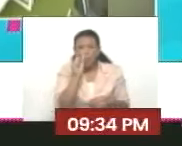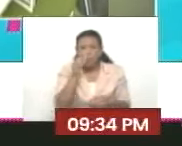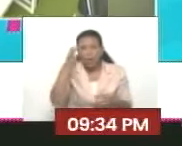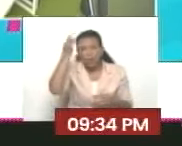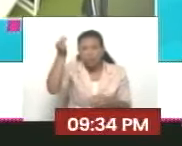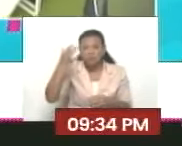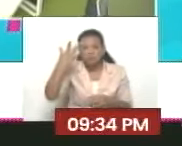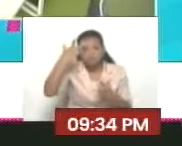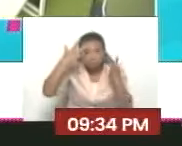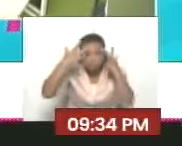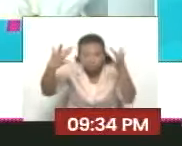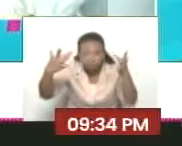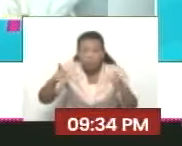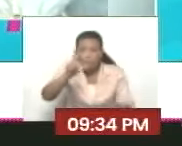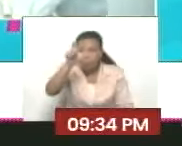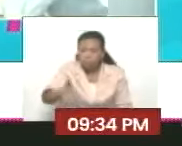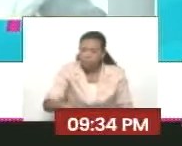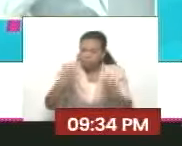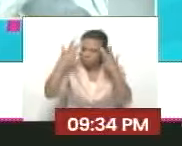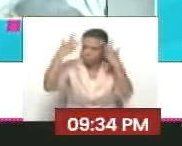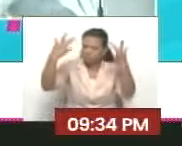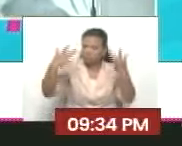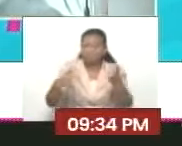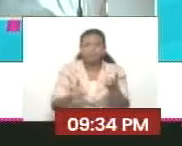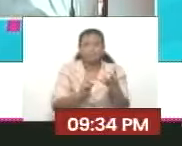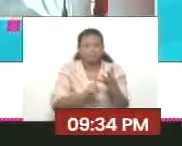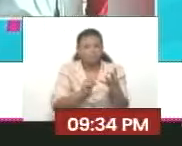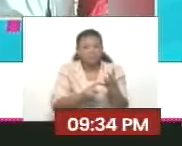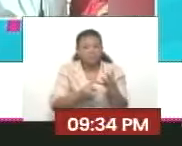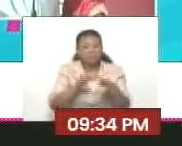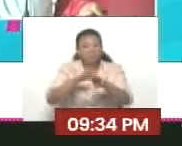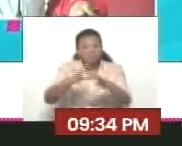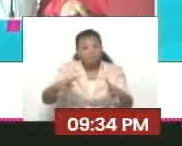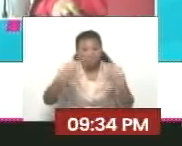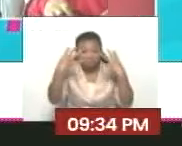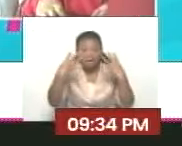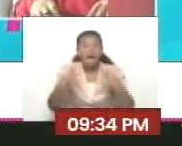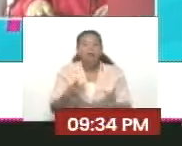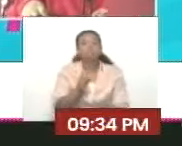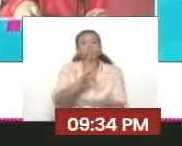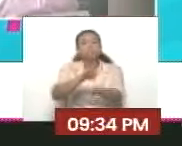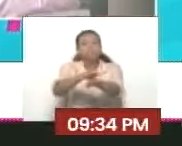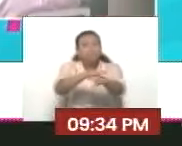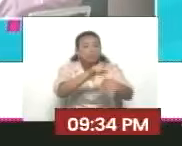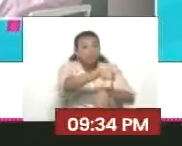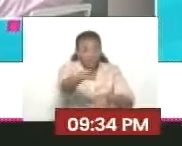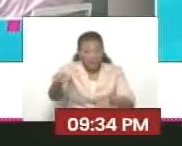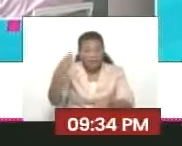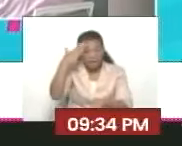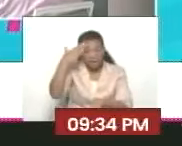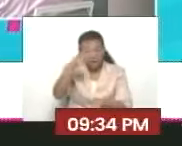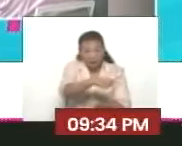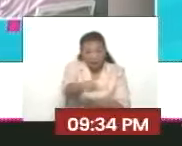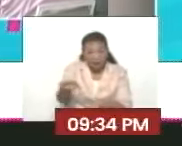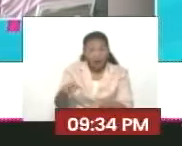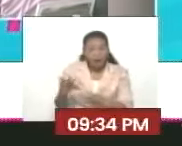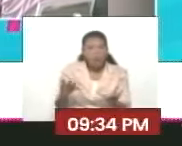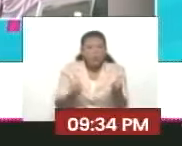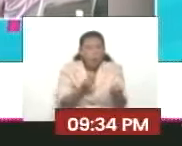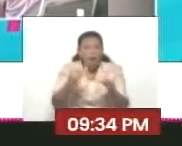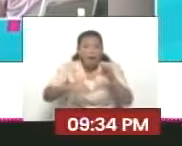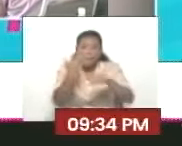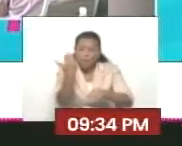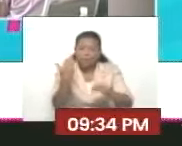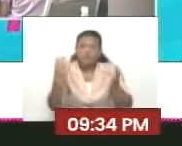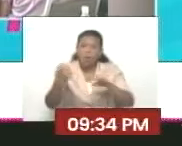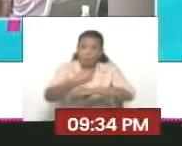de Sabios y Sabias Nuestras. Y allí yo les dije, si ustedes quieren saber cuál es el método